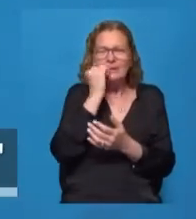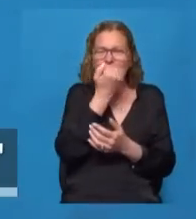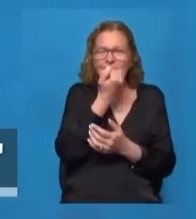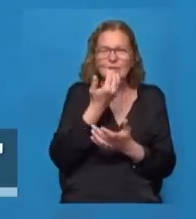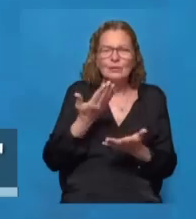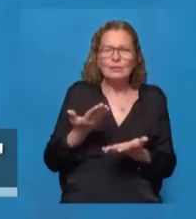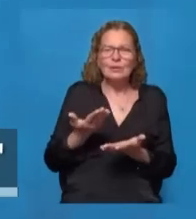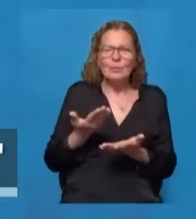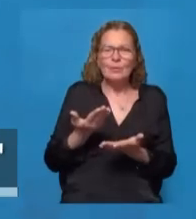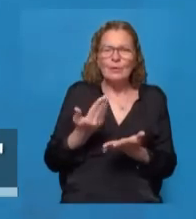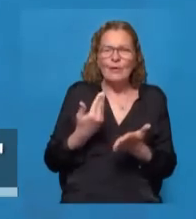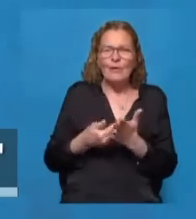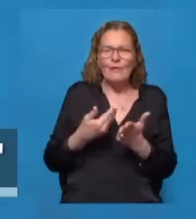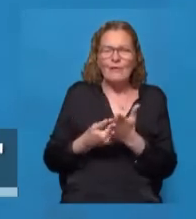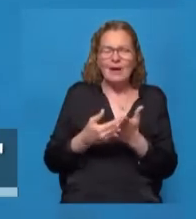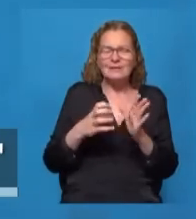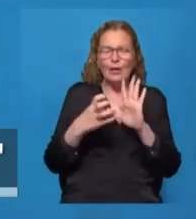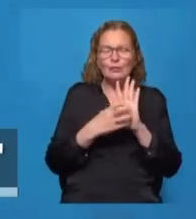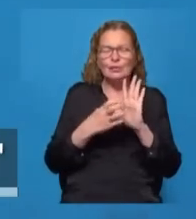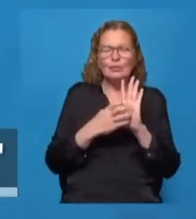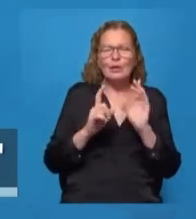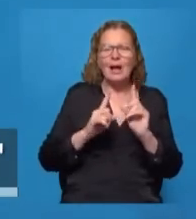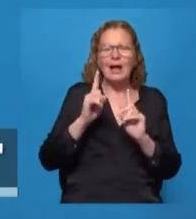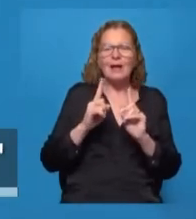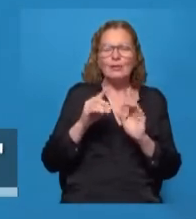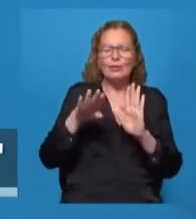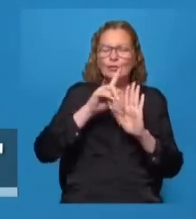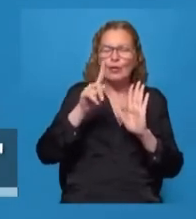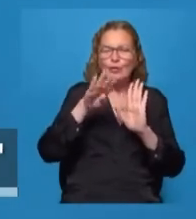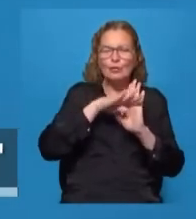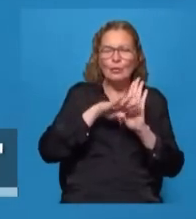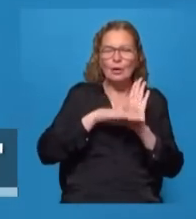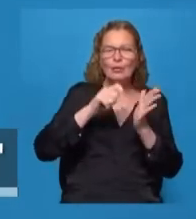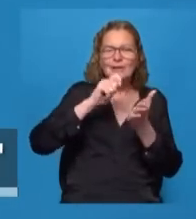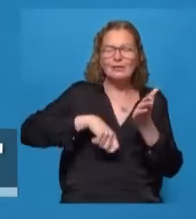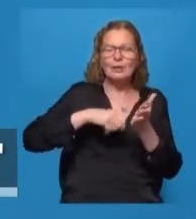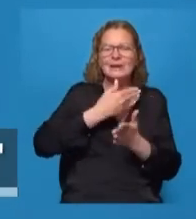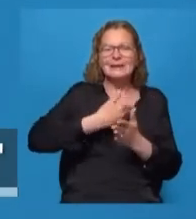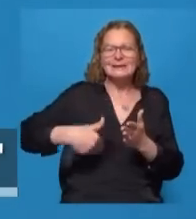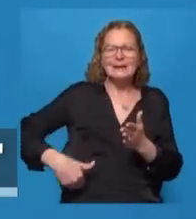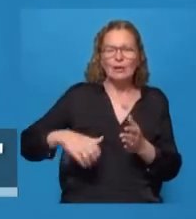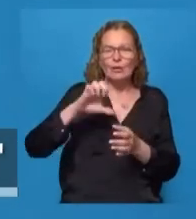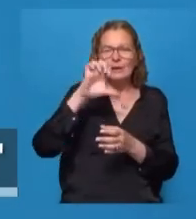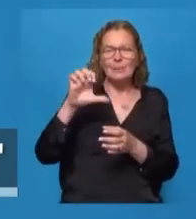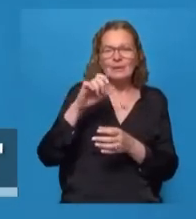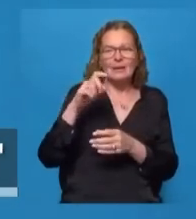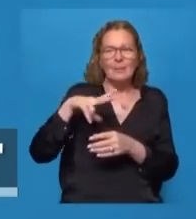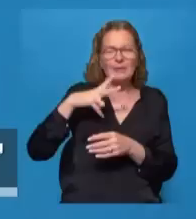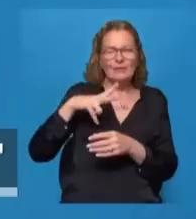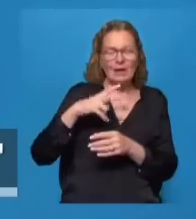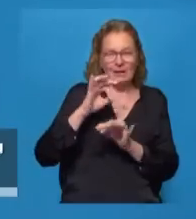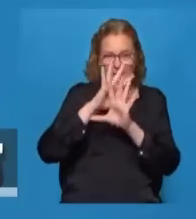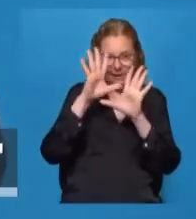de un vacío que tiene nuestra Constitución que no regula la contratación del estado con empresas privadas